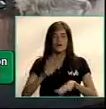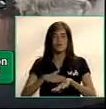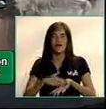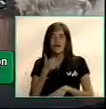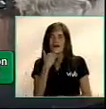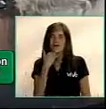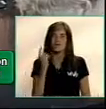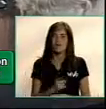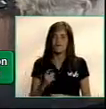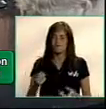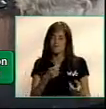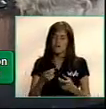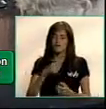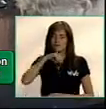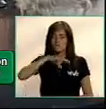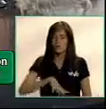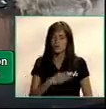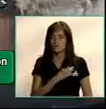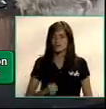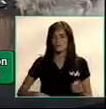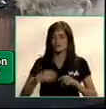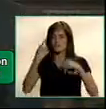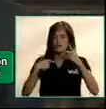tiene que buscar en la historia del comandante Chávez es su